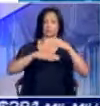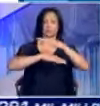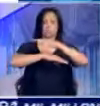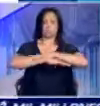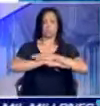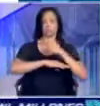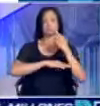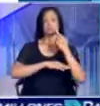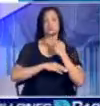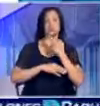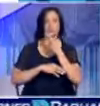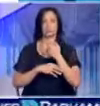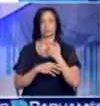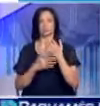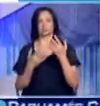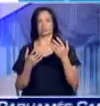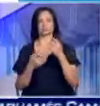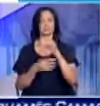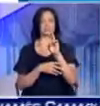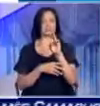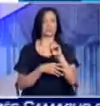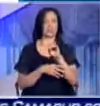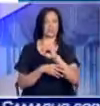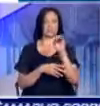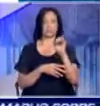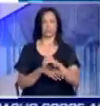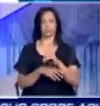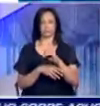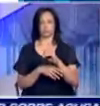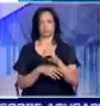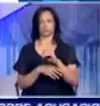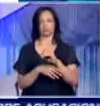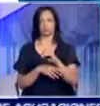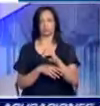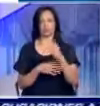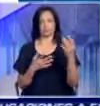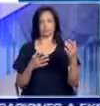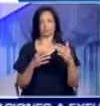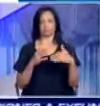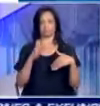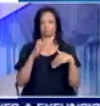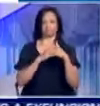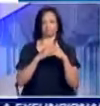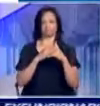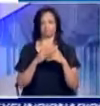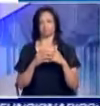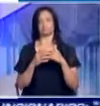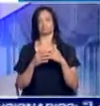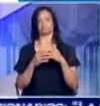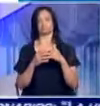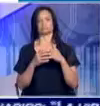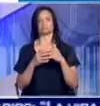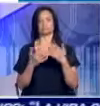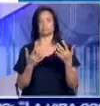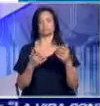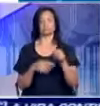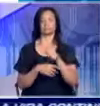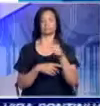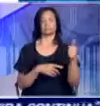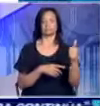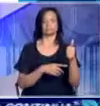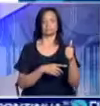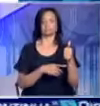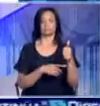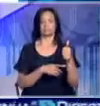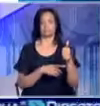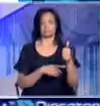de restaurantes y bares al 70 por de la capacidad otro